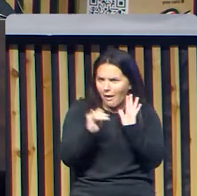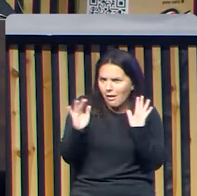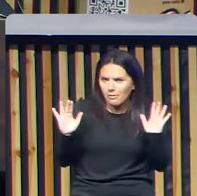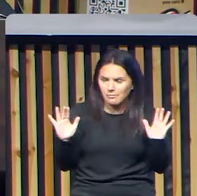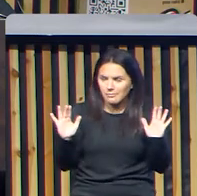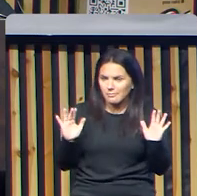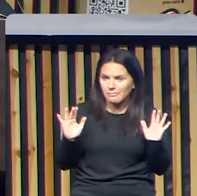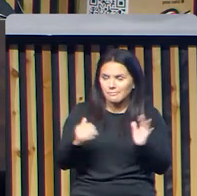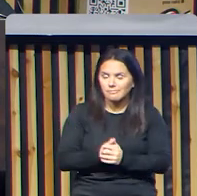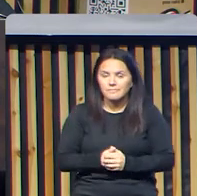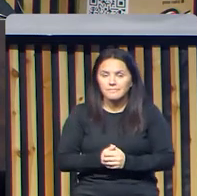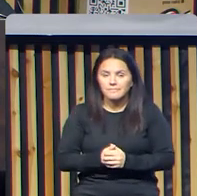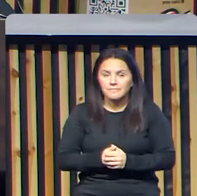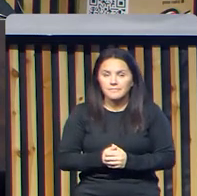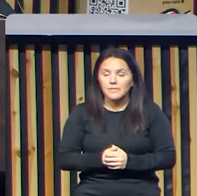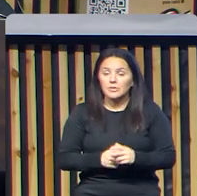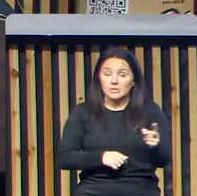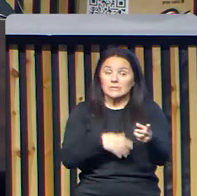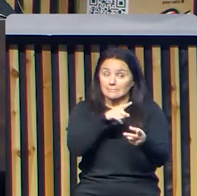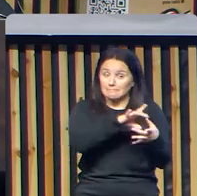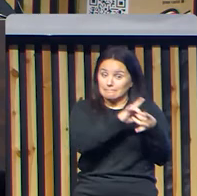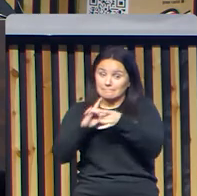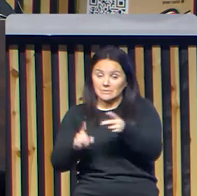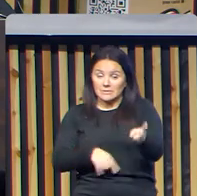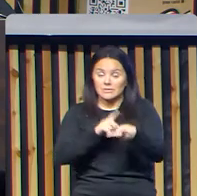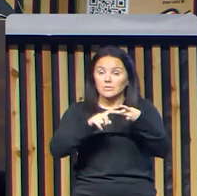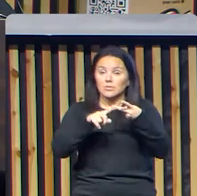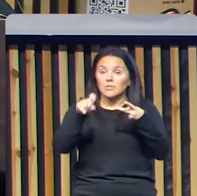en este sentido la segunda pregunta sería